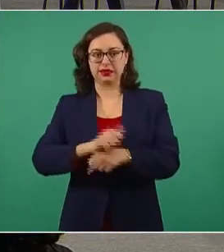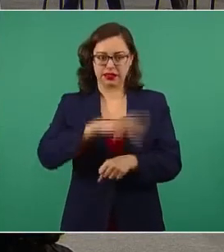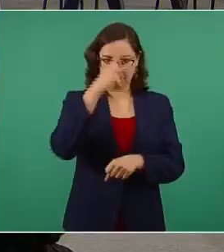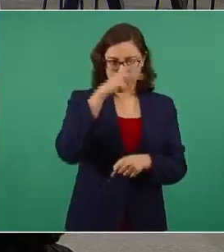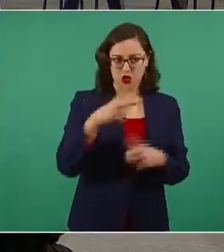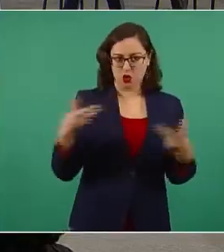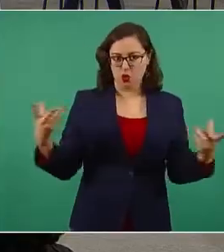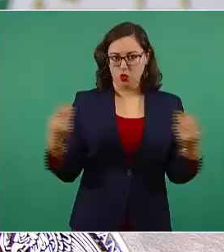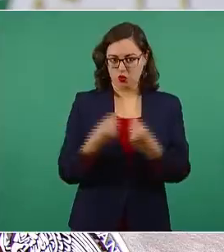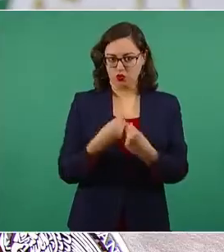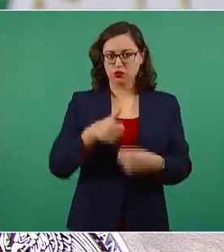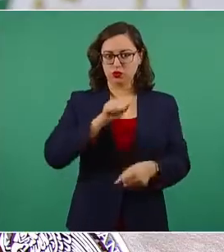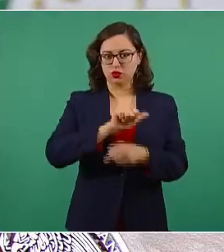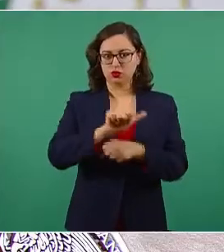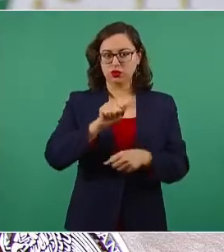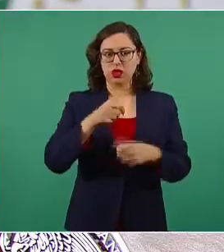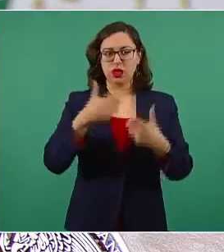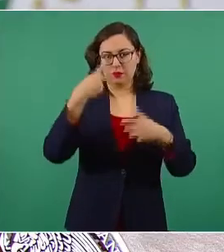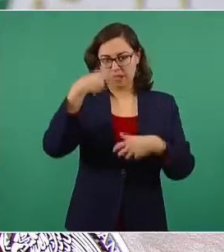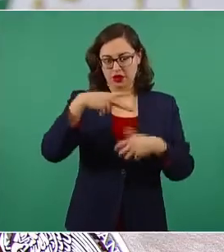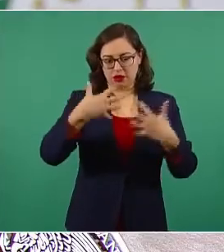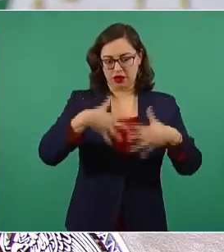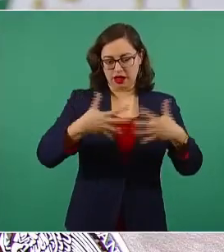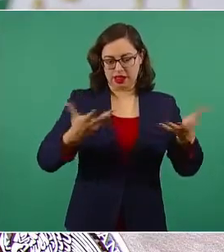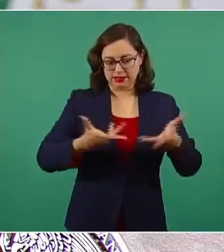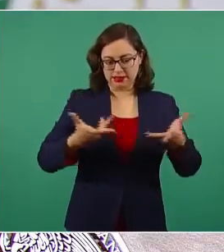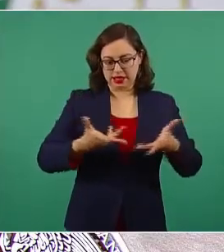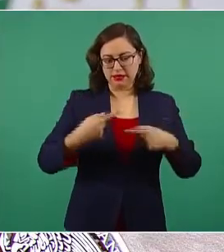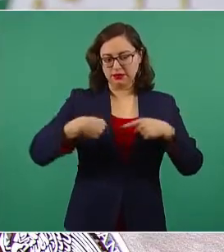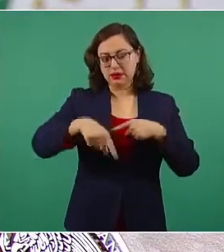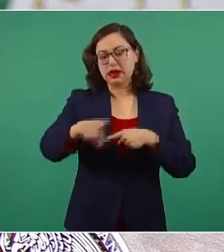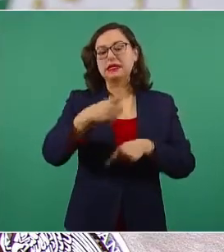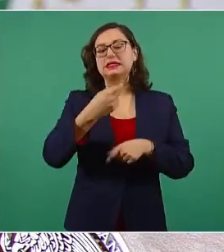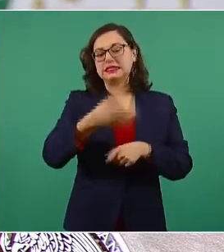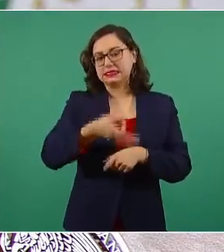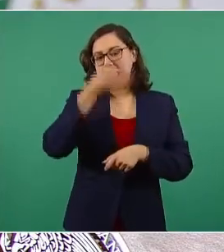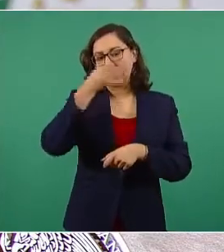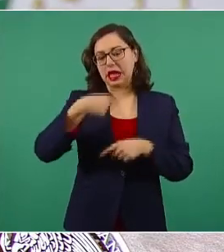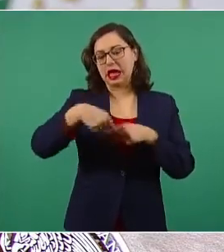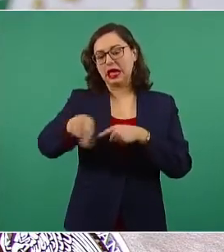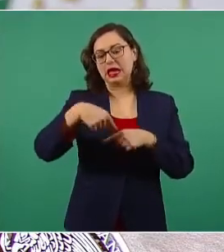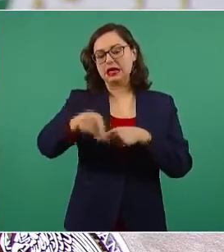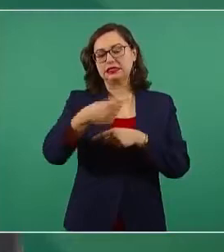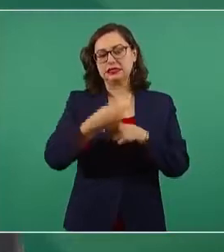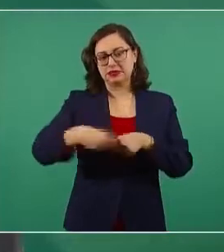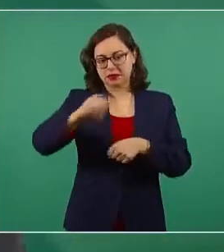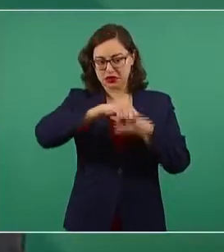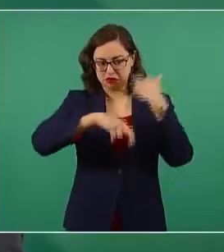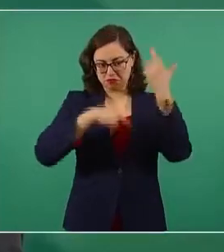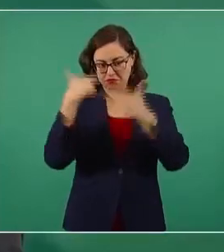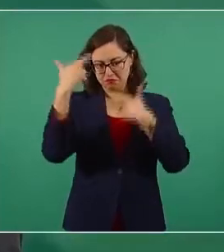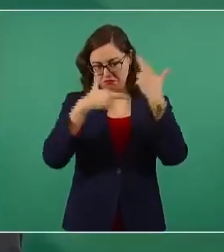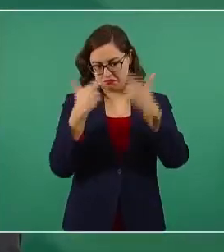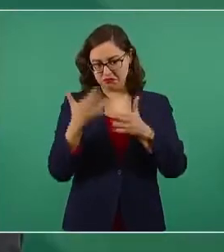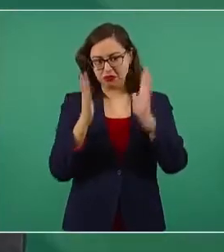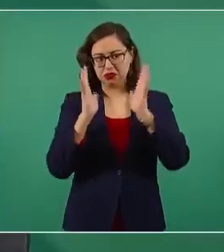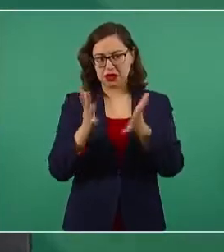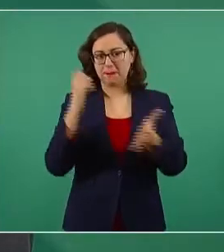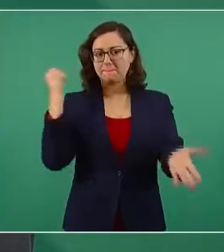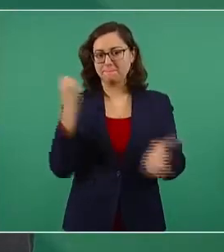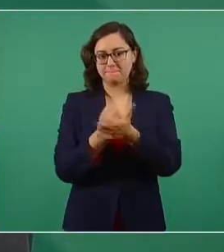estarán siendo liberados después de este proceso adicional de inspección y evaluación que